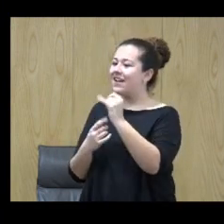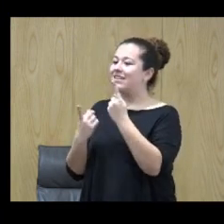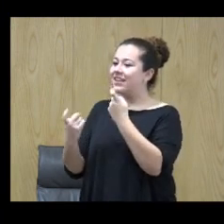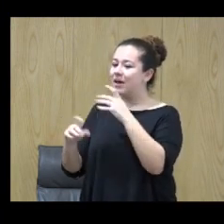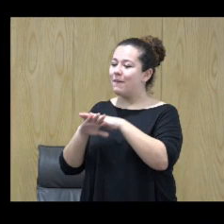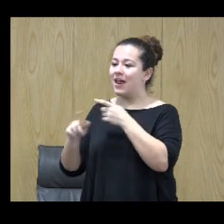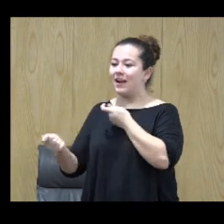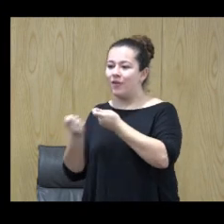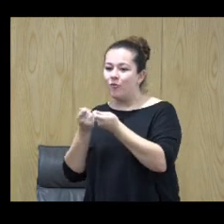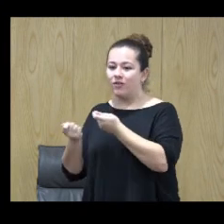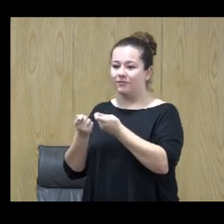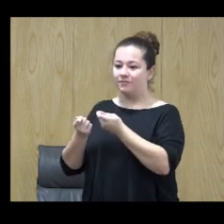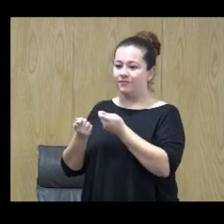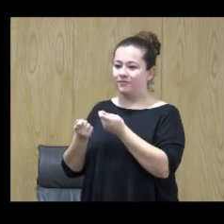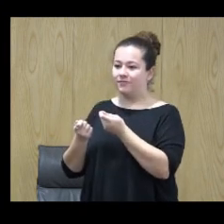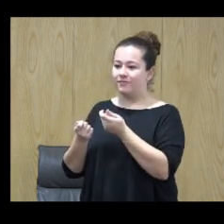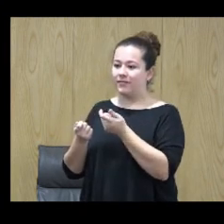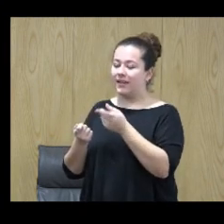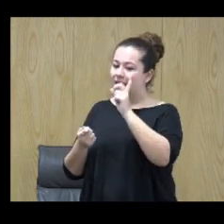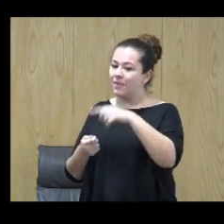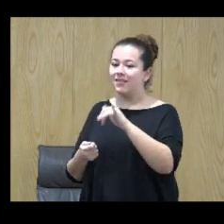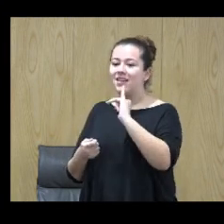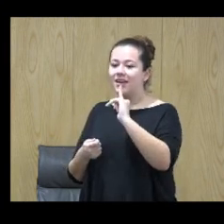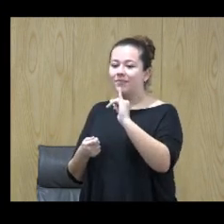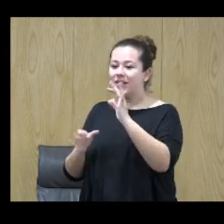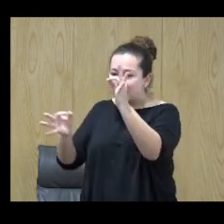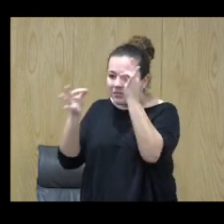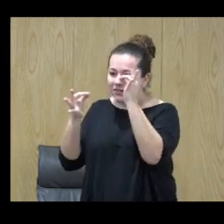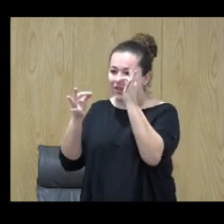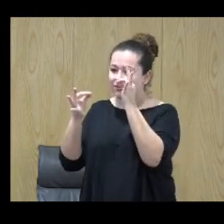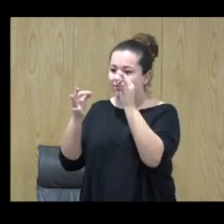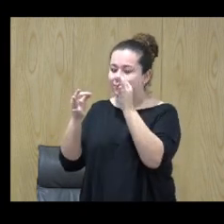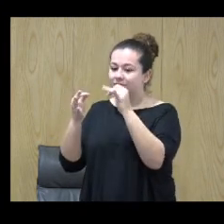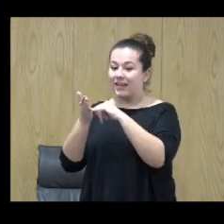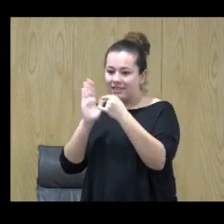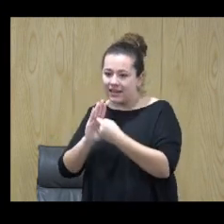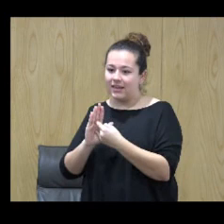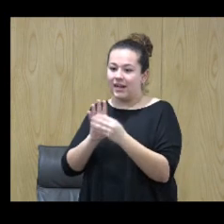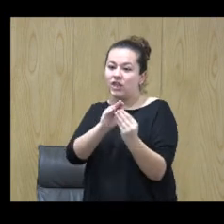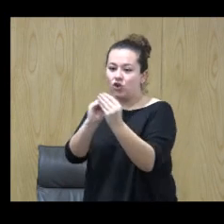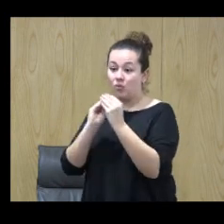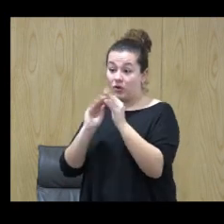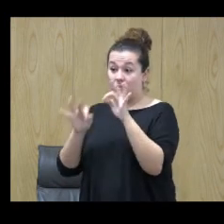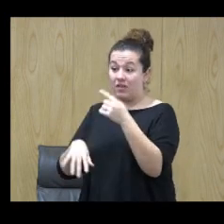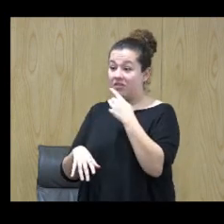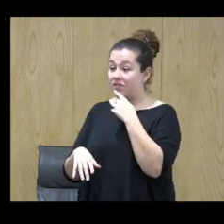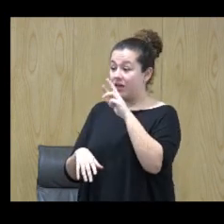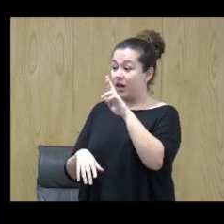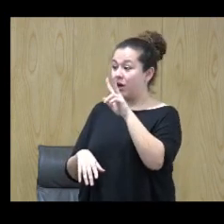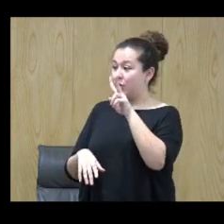regular y de tener especificaciones técnicas comunes, también como comentaba por aquí